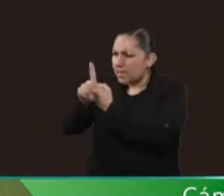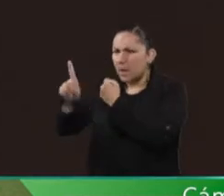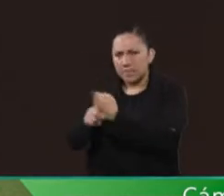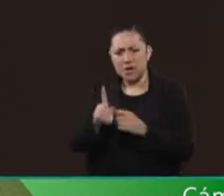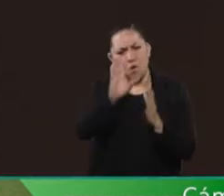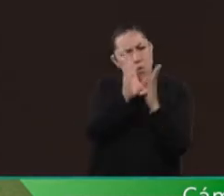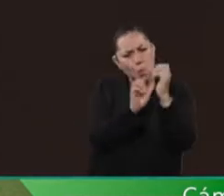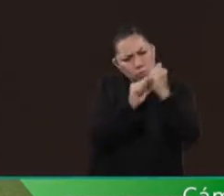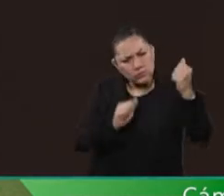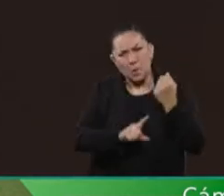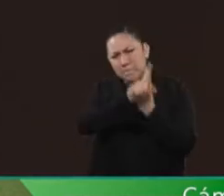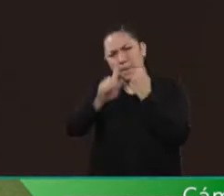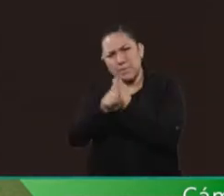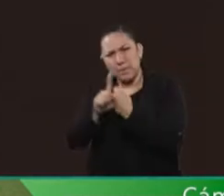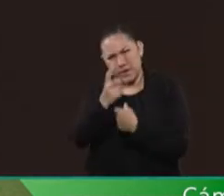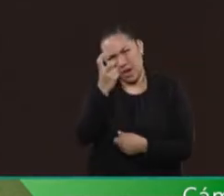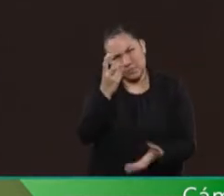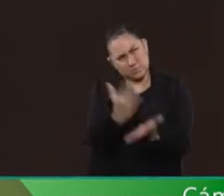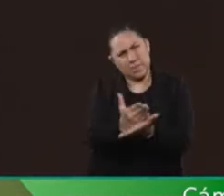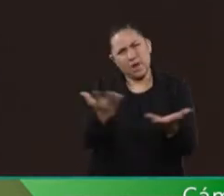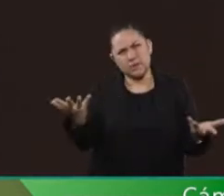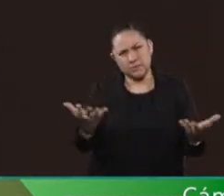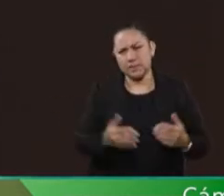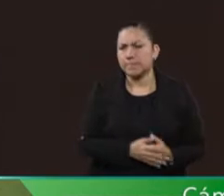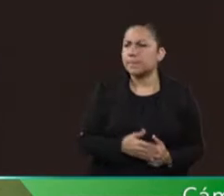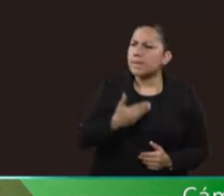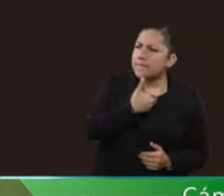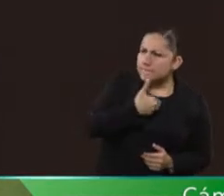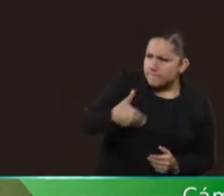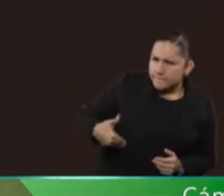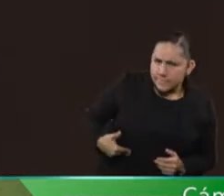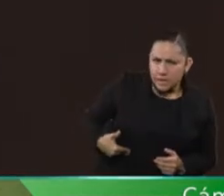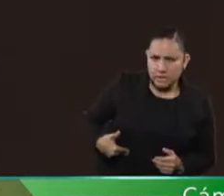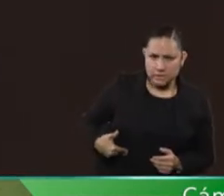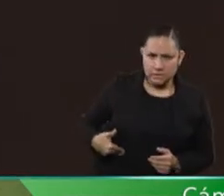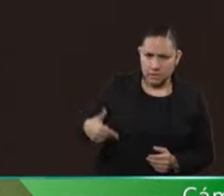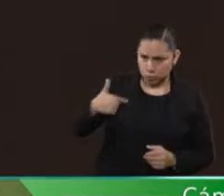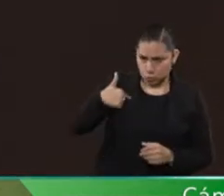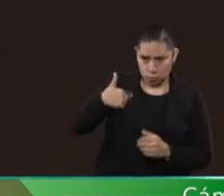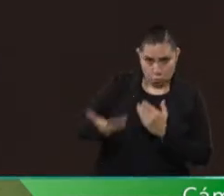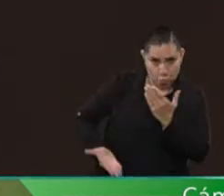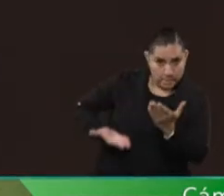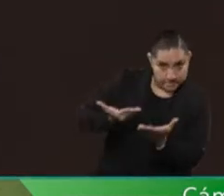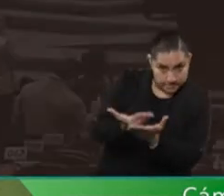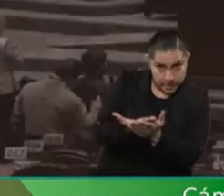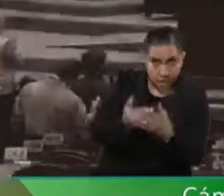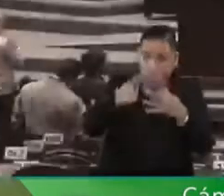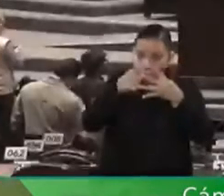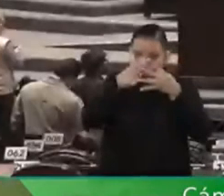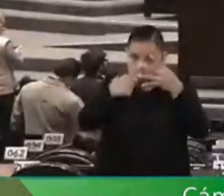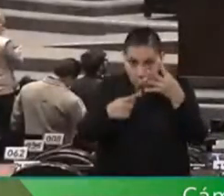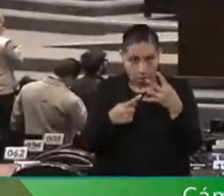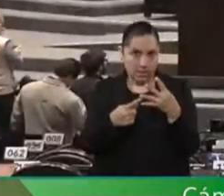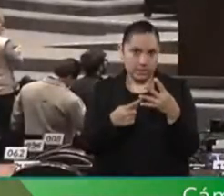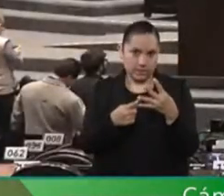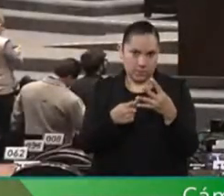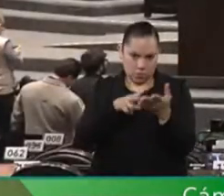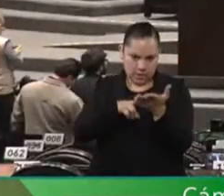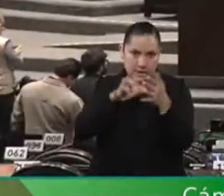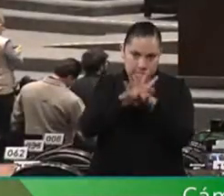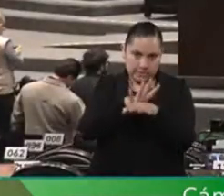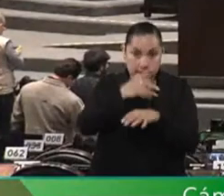constitucional presidente con su permiso subí cuatro reservas para que me diera un minuto